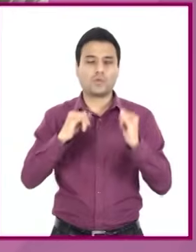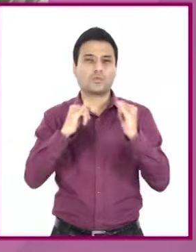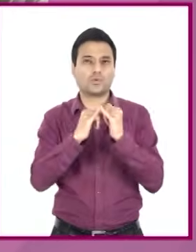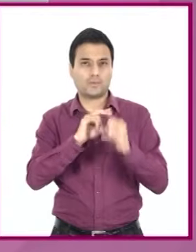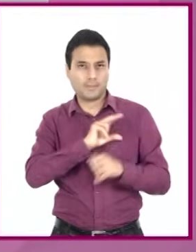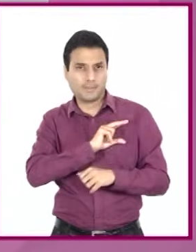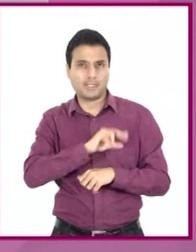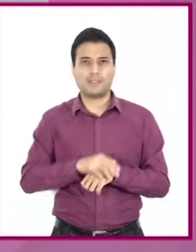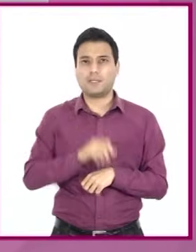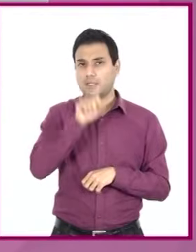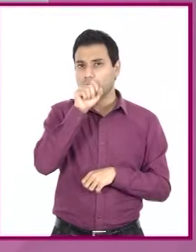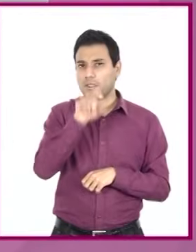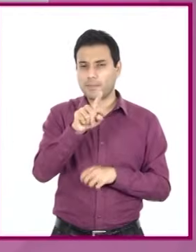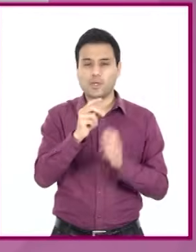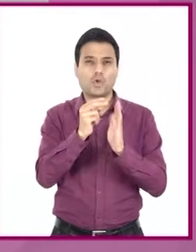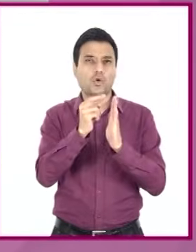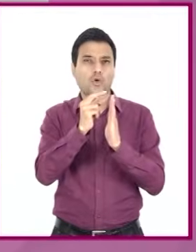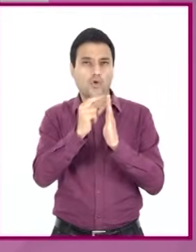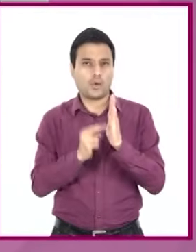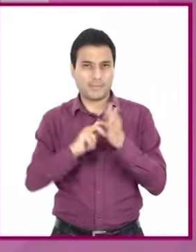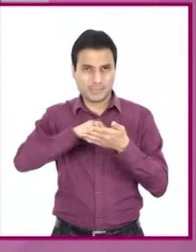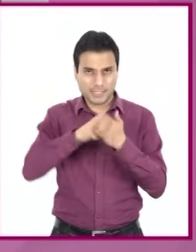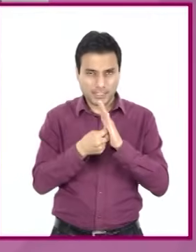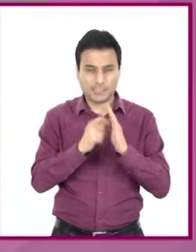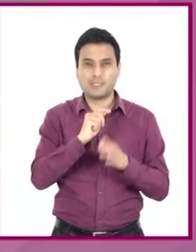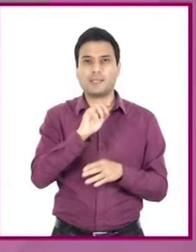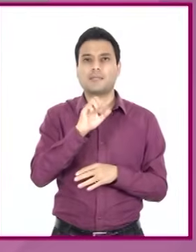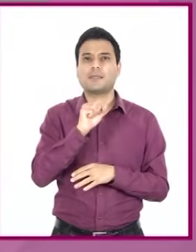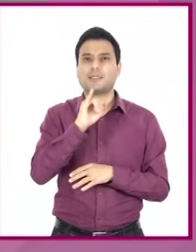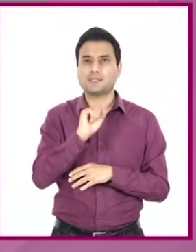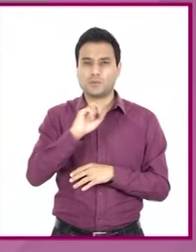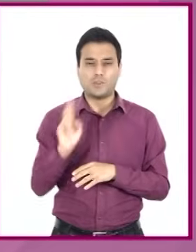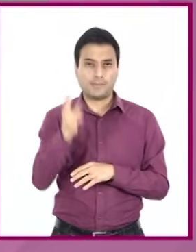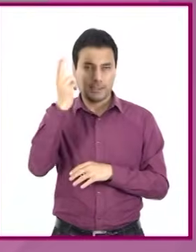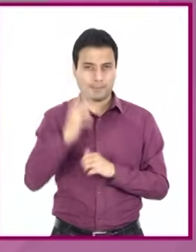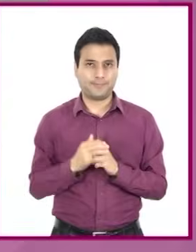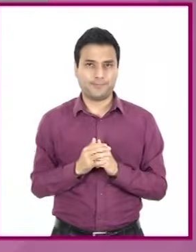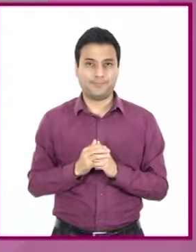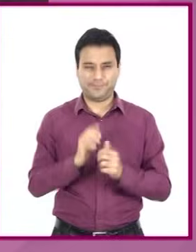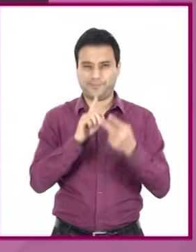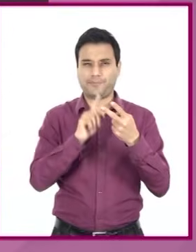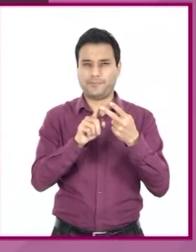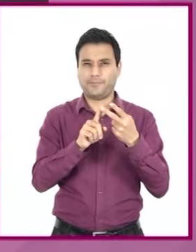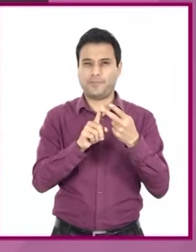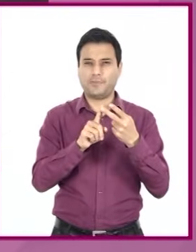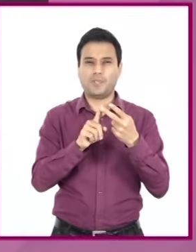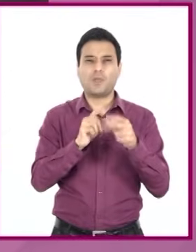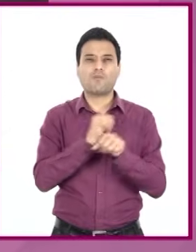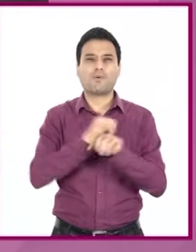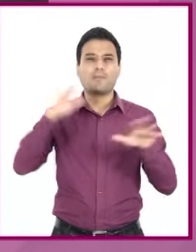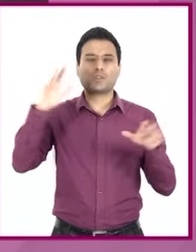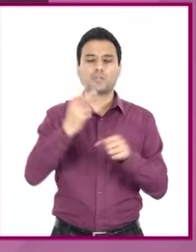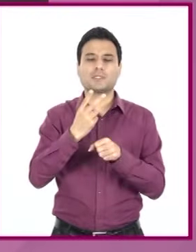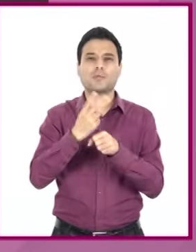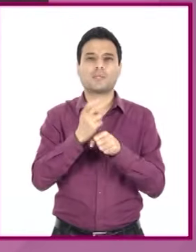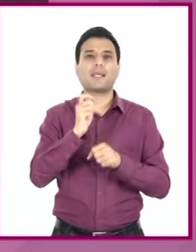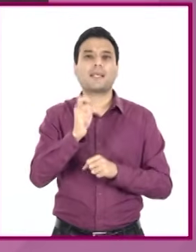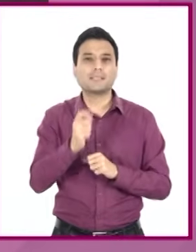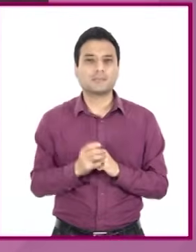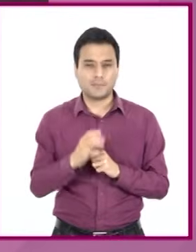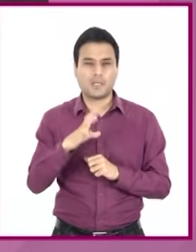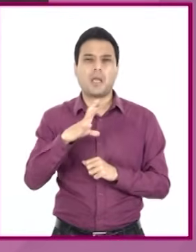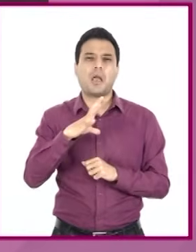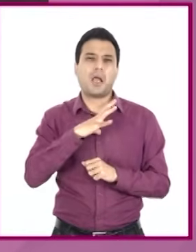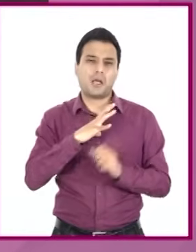normas técnicas o incluso tesis de universidad. Las fuentes secundarias contienen información